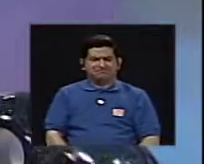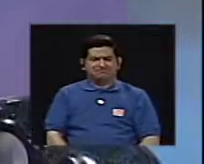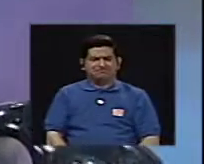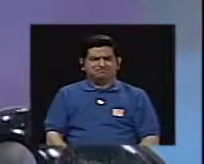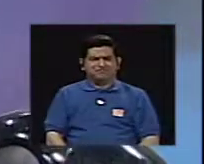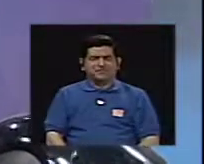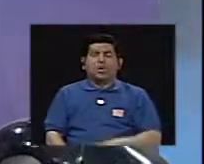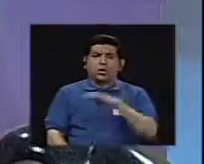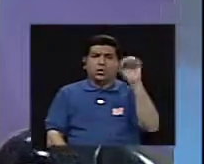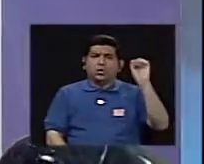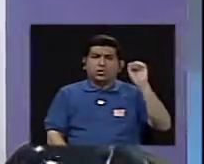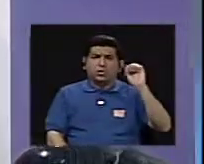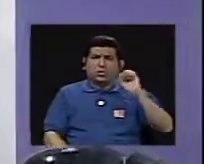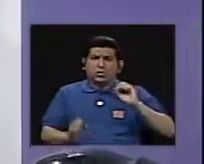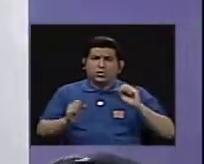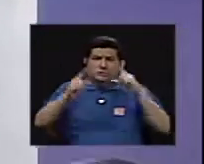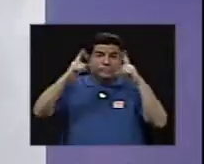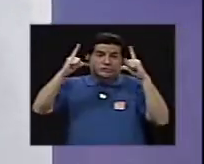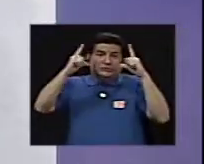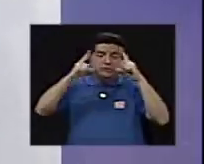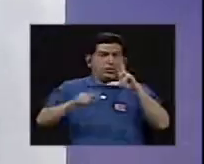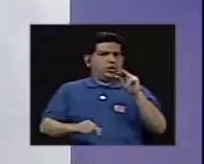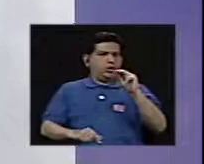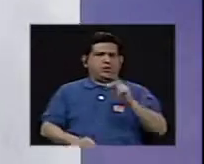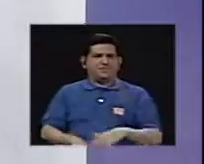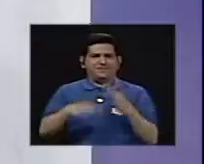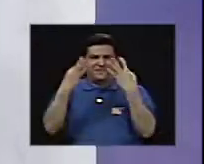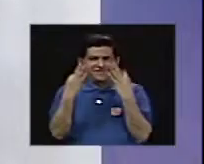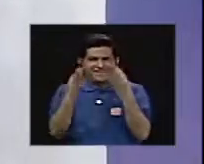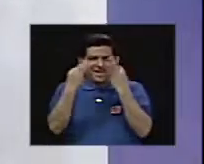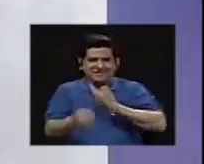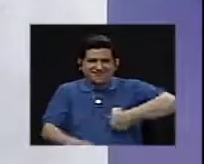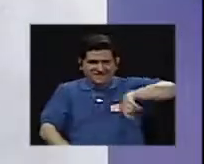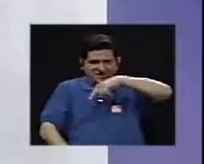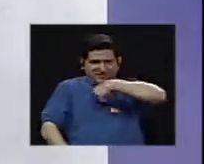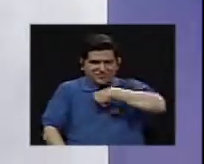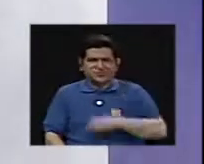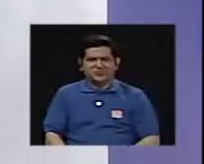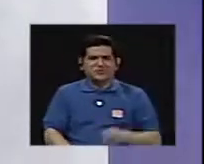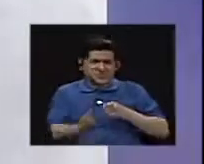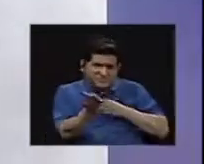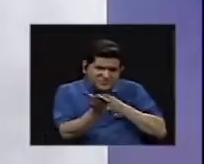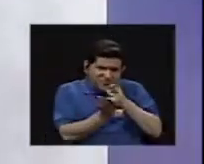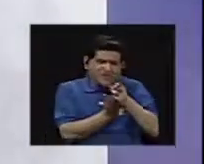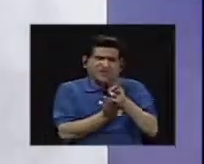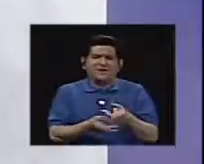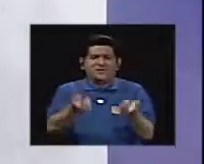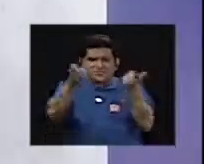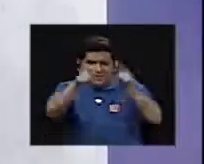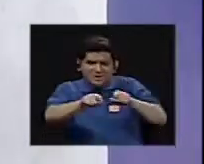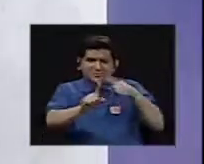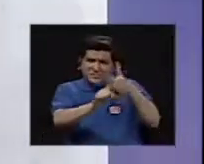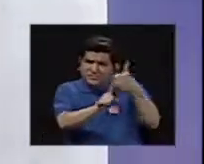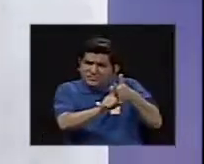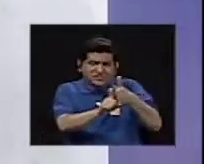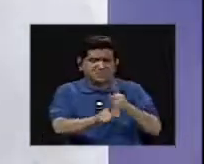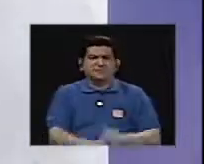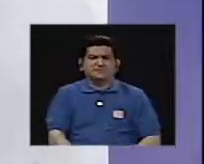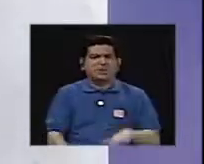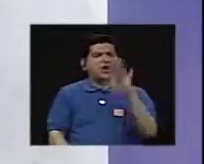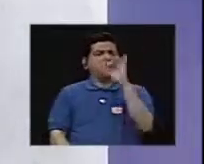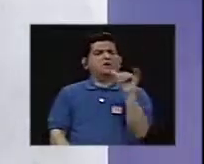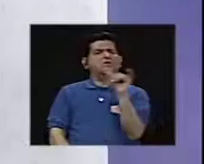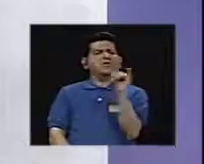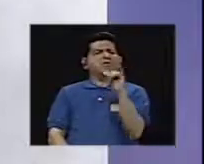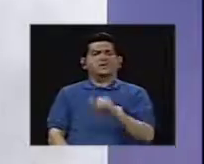mayor impacto sensacionalista, sino que a la hora que tratamos de ser honestos con aquello que pasa, nos encontramos